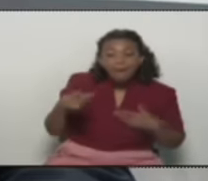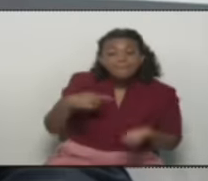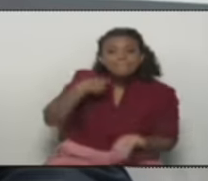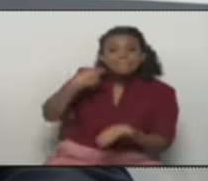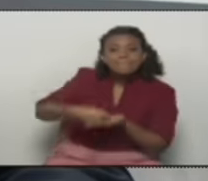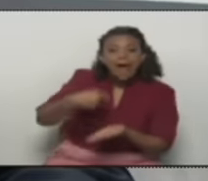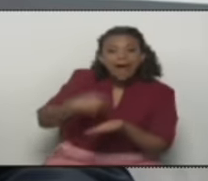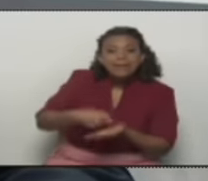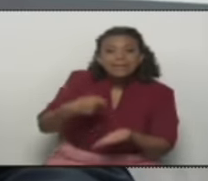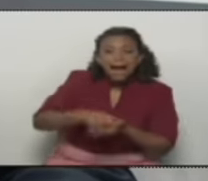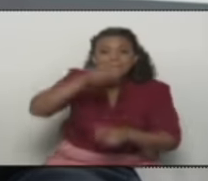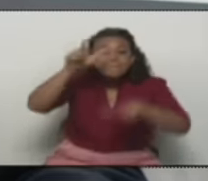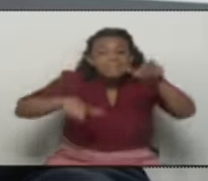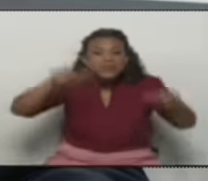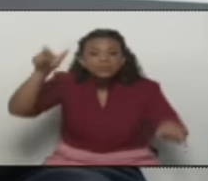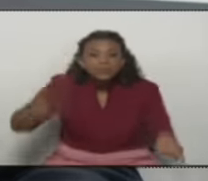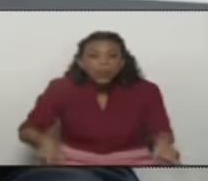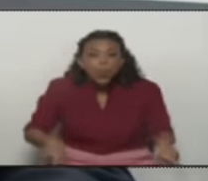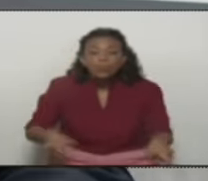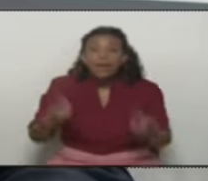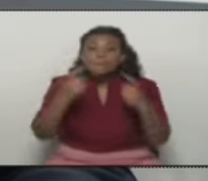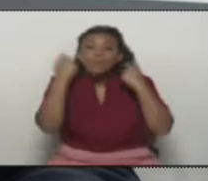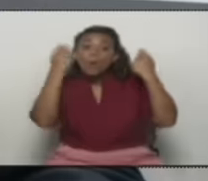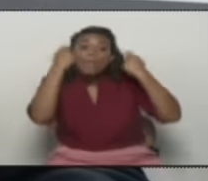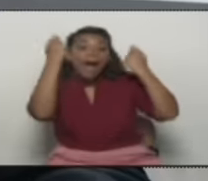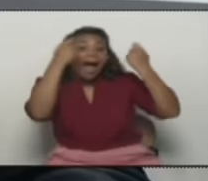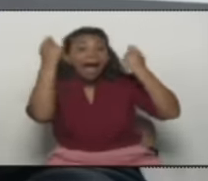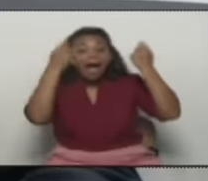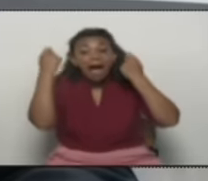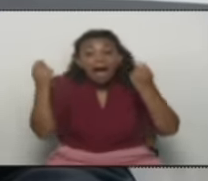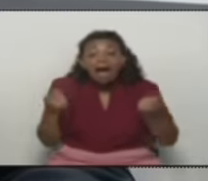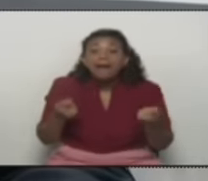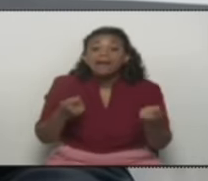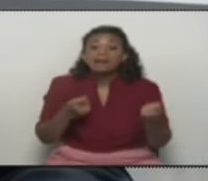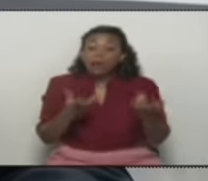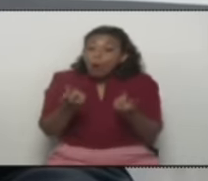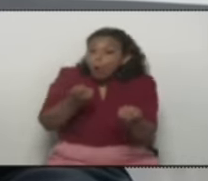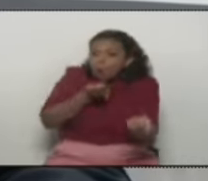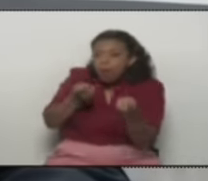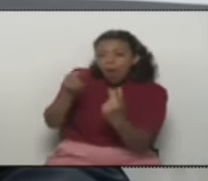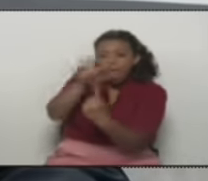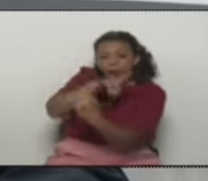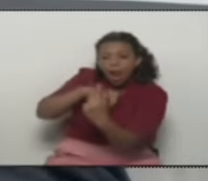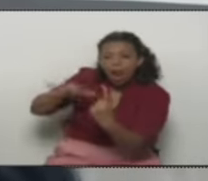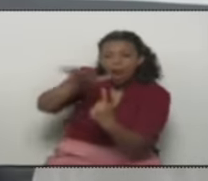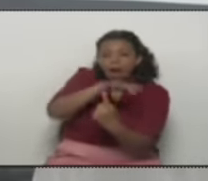a agentes locales para hacer propaganda, para controlar medios